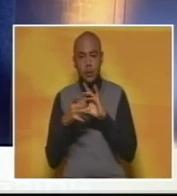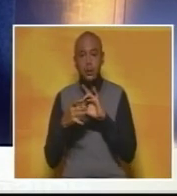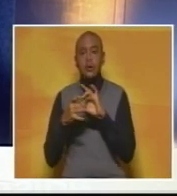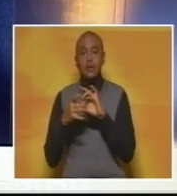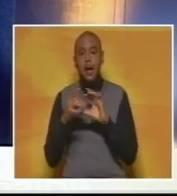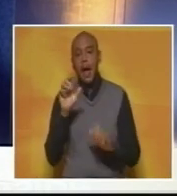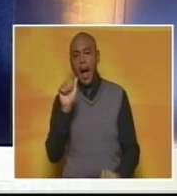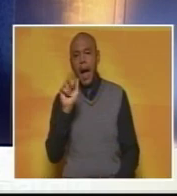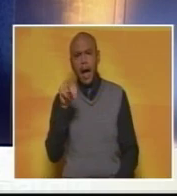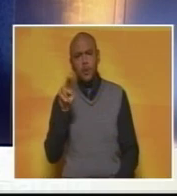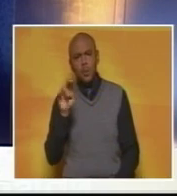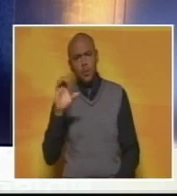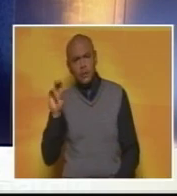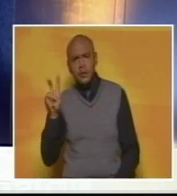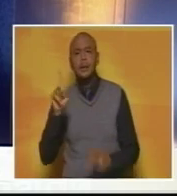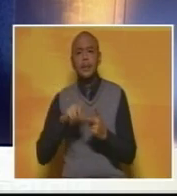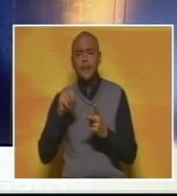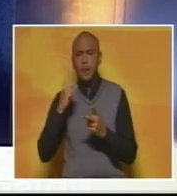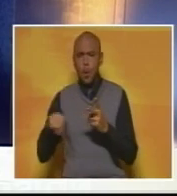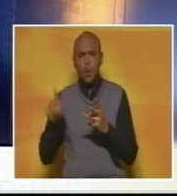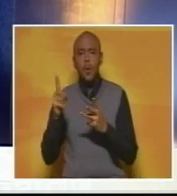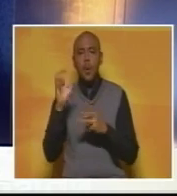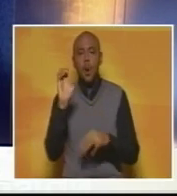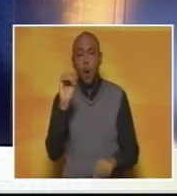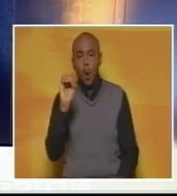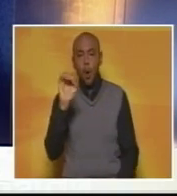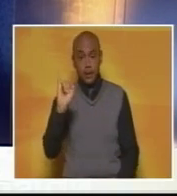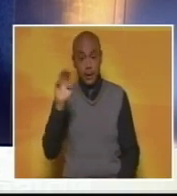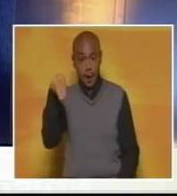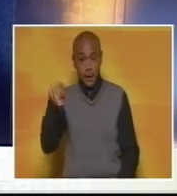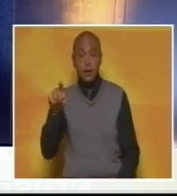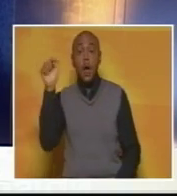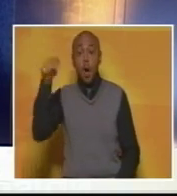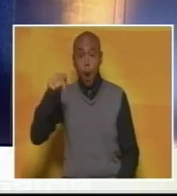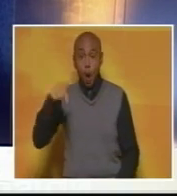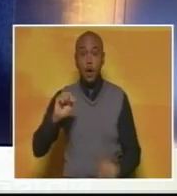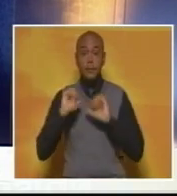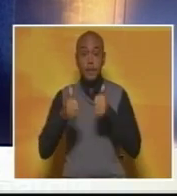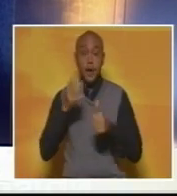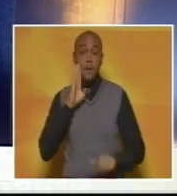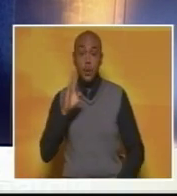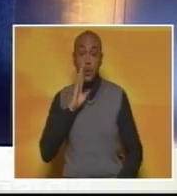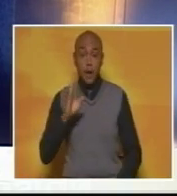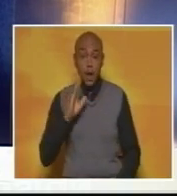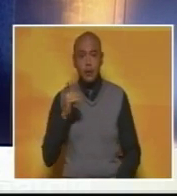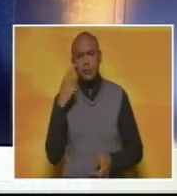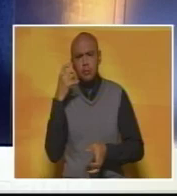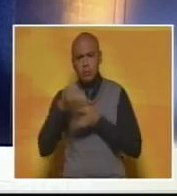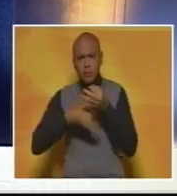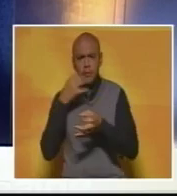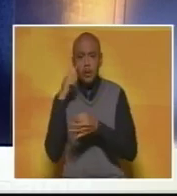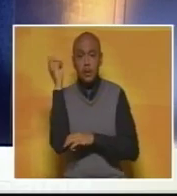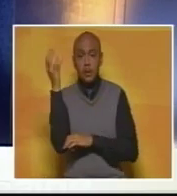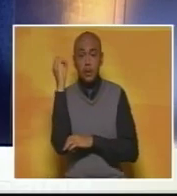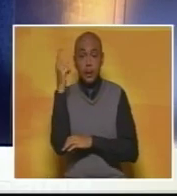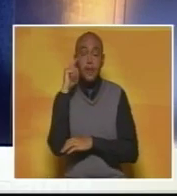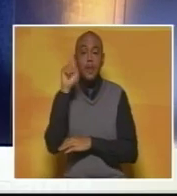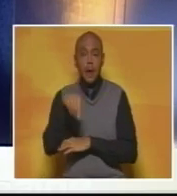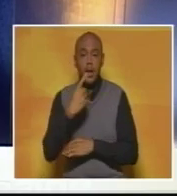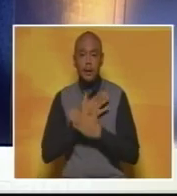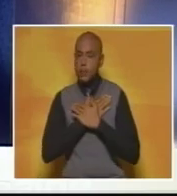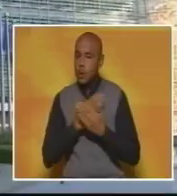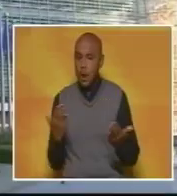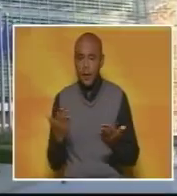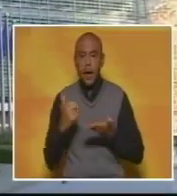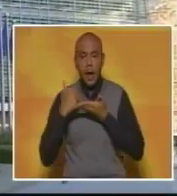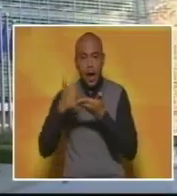Refugiados, ACNUR, y la Organización Internacional para las Migraciones, OIM, iniciaron hoy en Bruselas la Conferencia Internacional de Solidaridad con Migrantes Venezolanos.